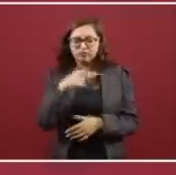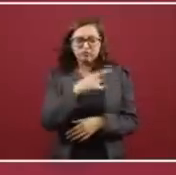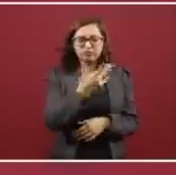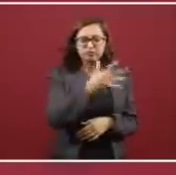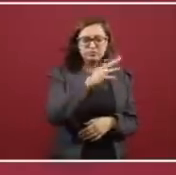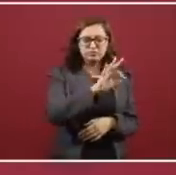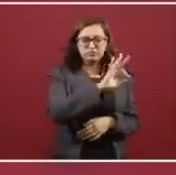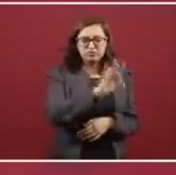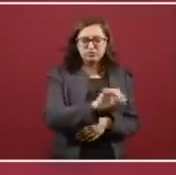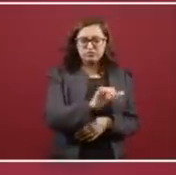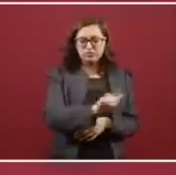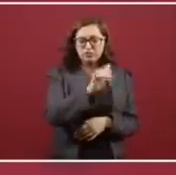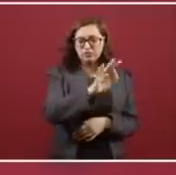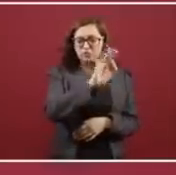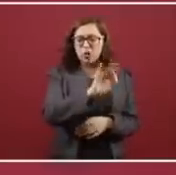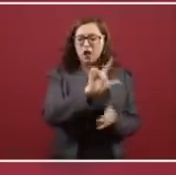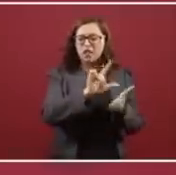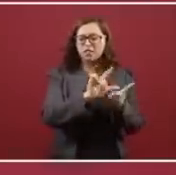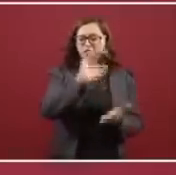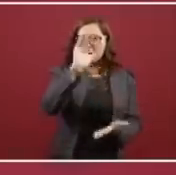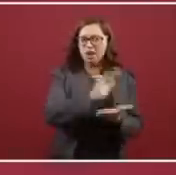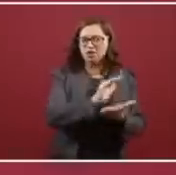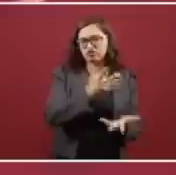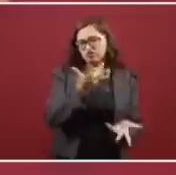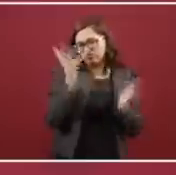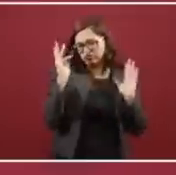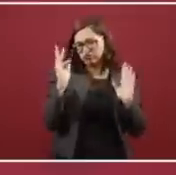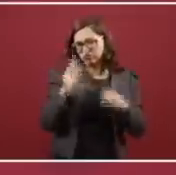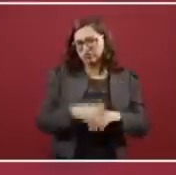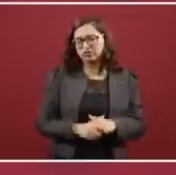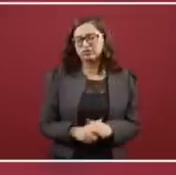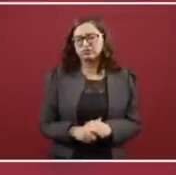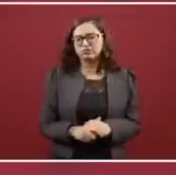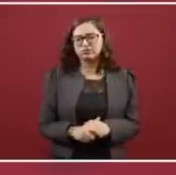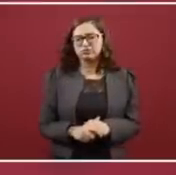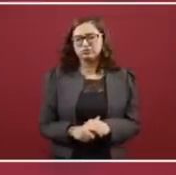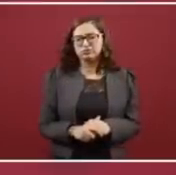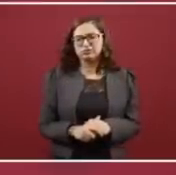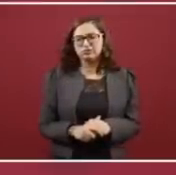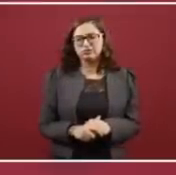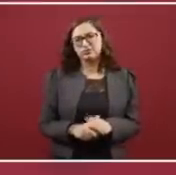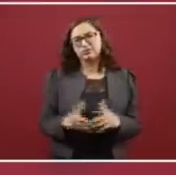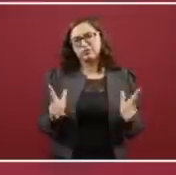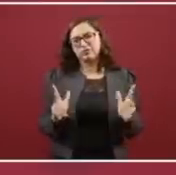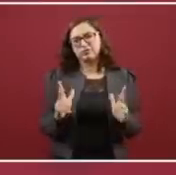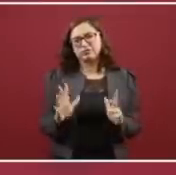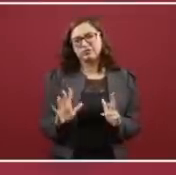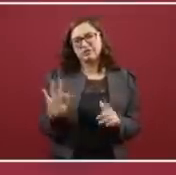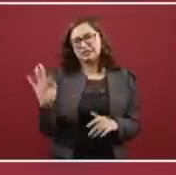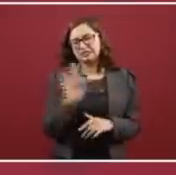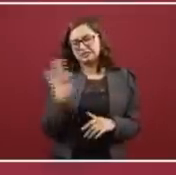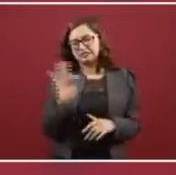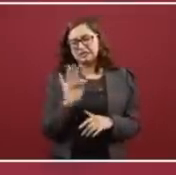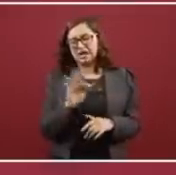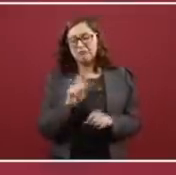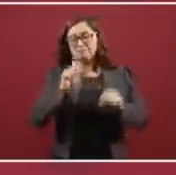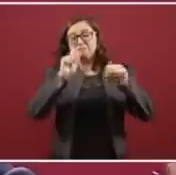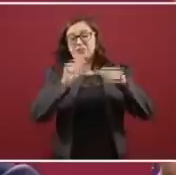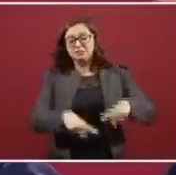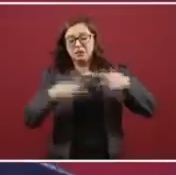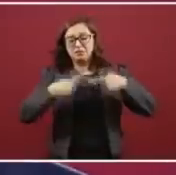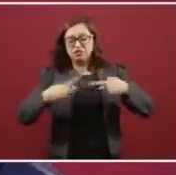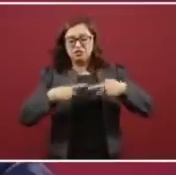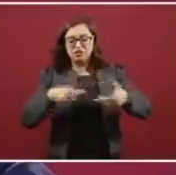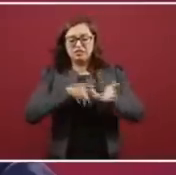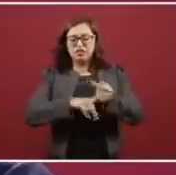10% 11% que no da litros de litro y eso más bien me suena un negocito que